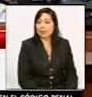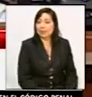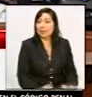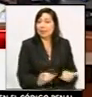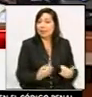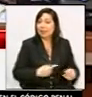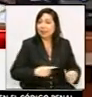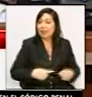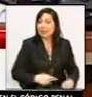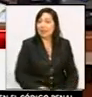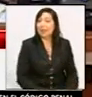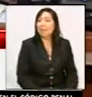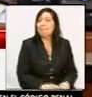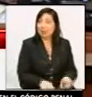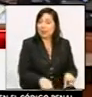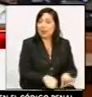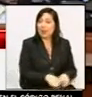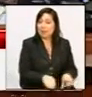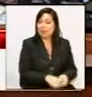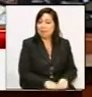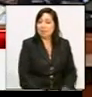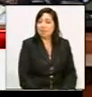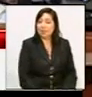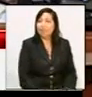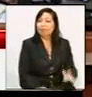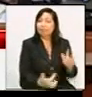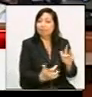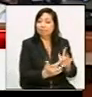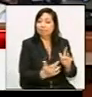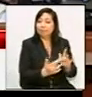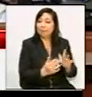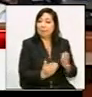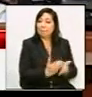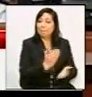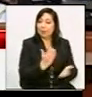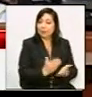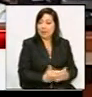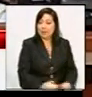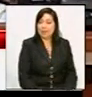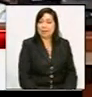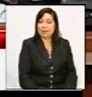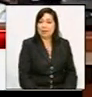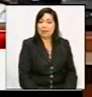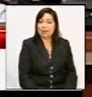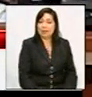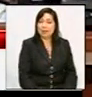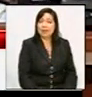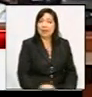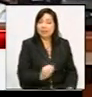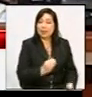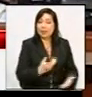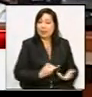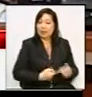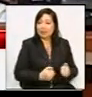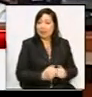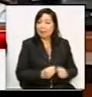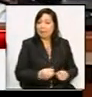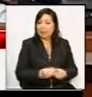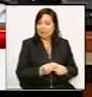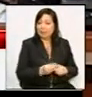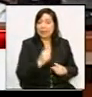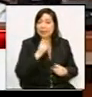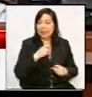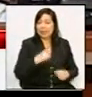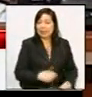estas direcciones, pero también hemos ido identificando una serie de problemas, por ejemplo, en relación a los servicios que proveemos, principalmente las